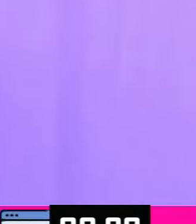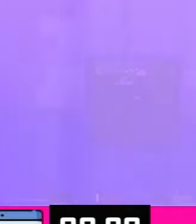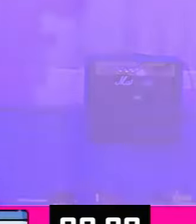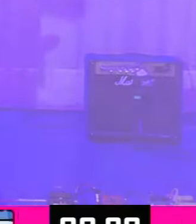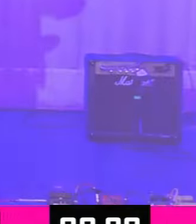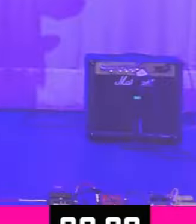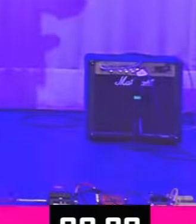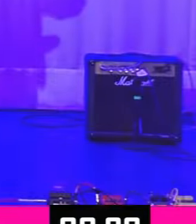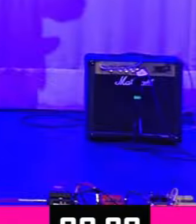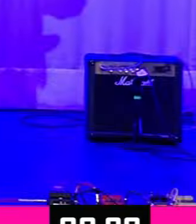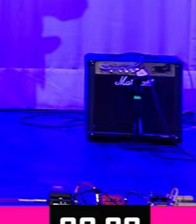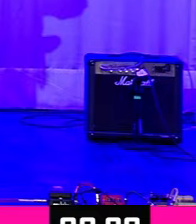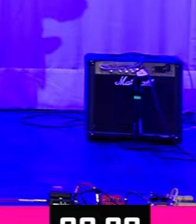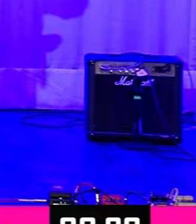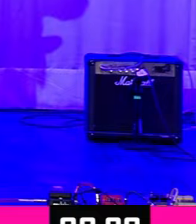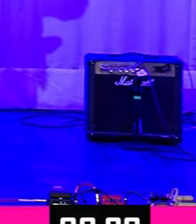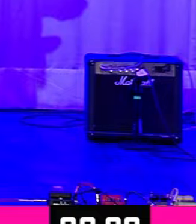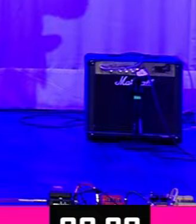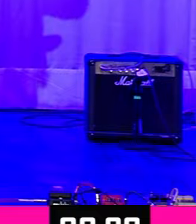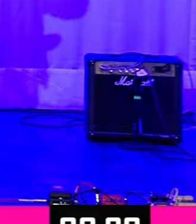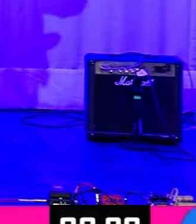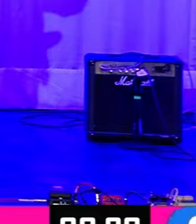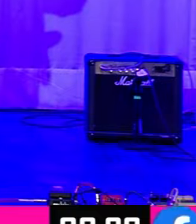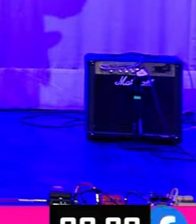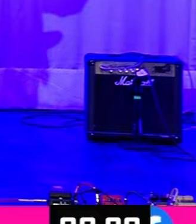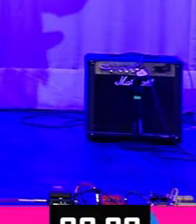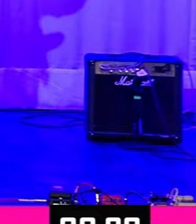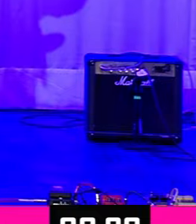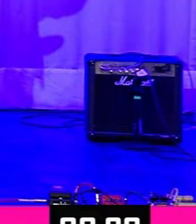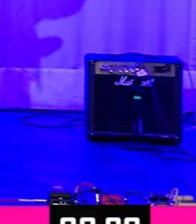recuerdos que florecen.